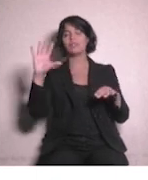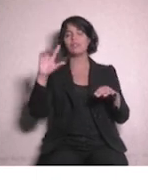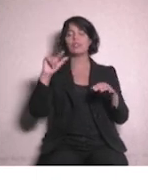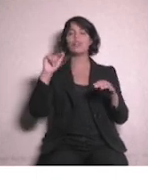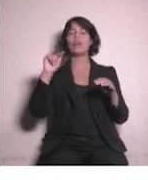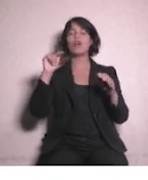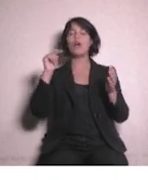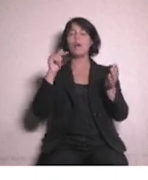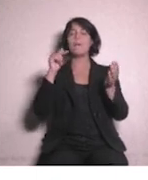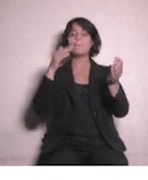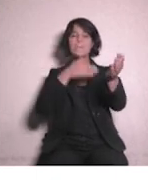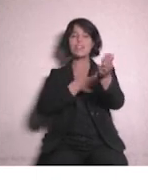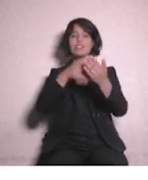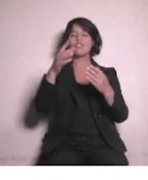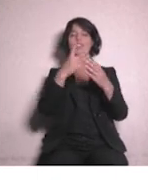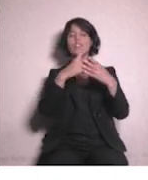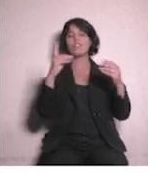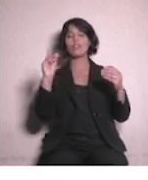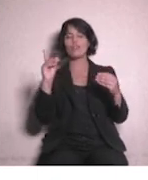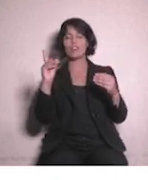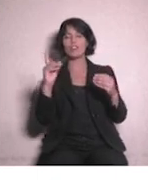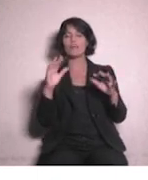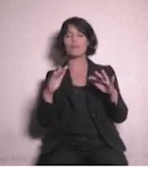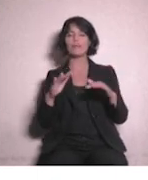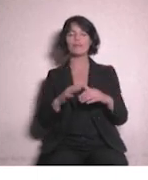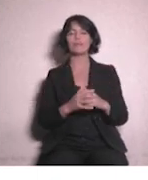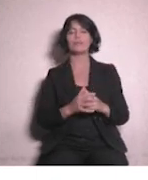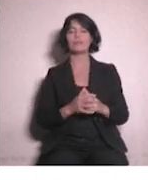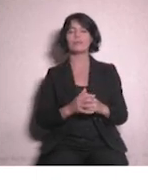de dólares en promedio.